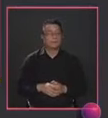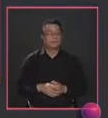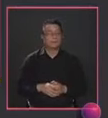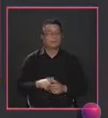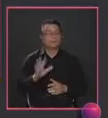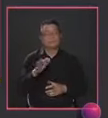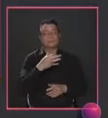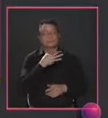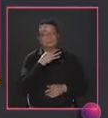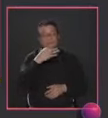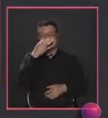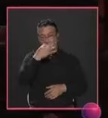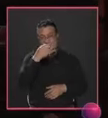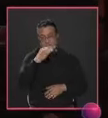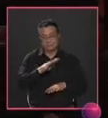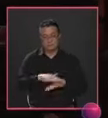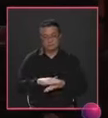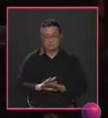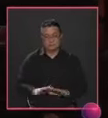estoy un poco resfriado.